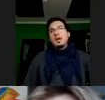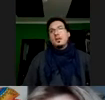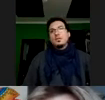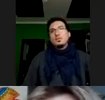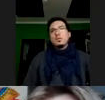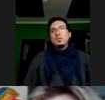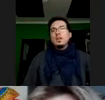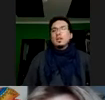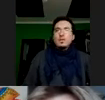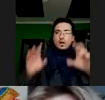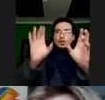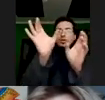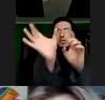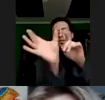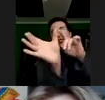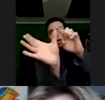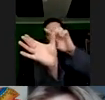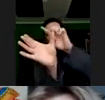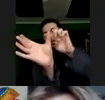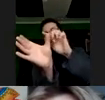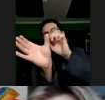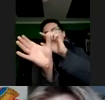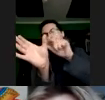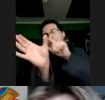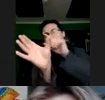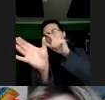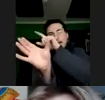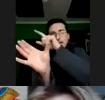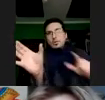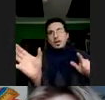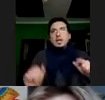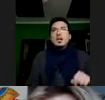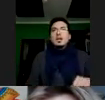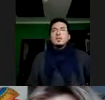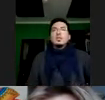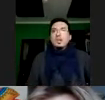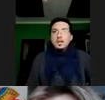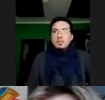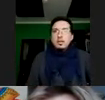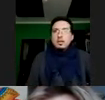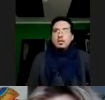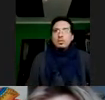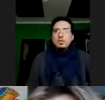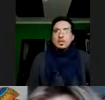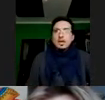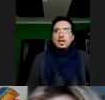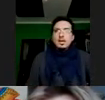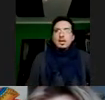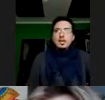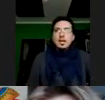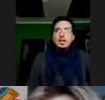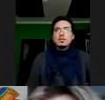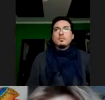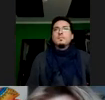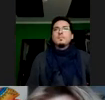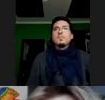30 grados. Hay que estar buscándole con el transformador, ahí donde están los grados, y tener que marcarle y tirar una línea. Sino que directamente uno llega y